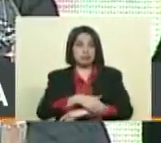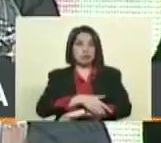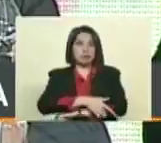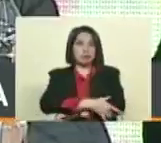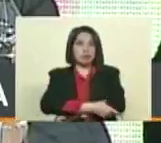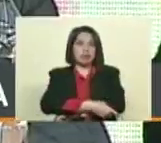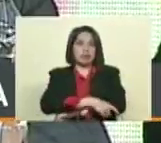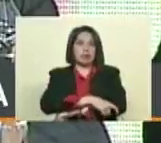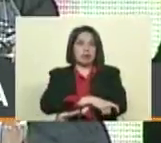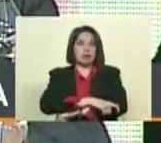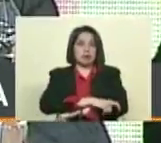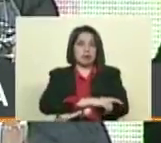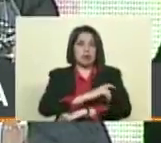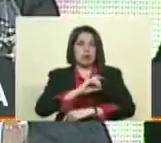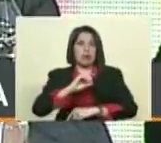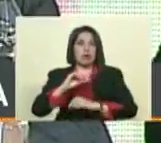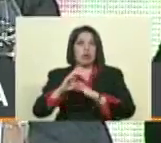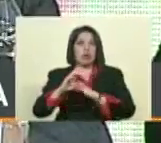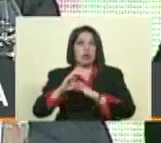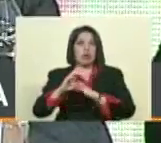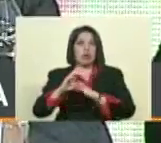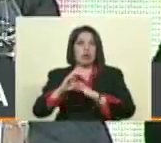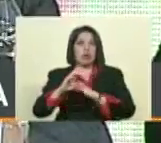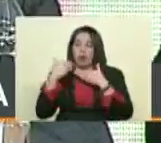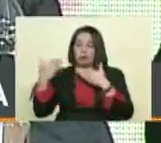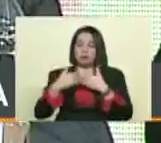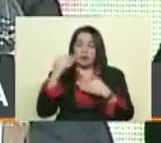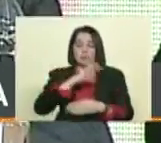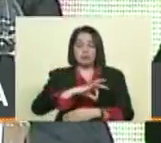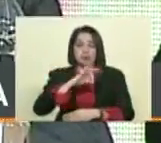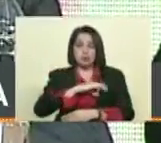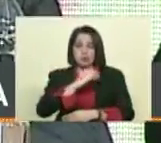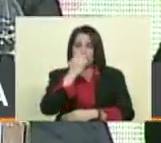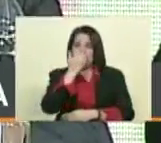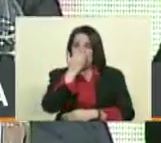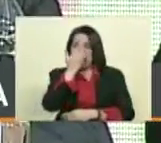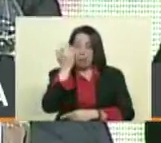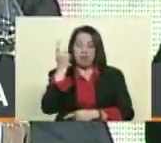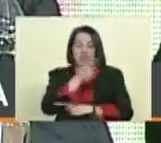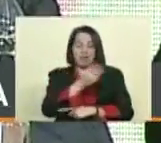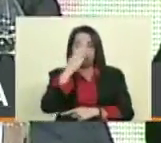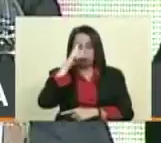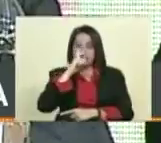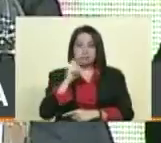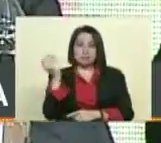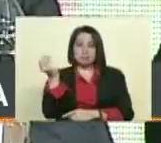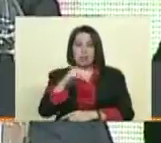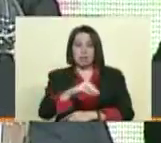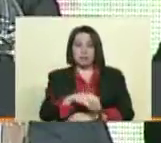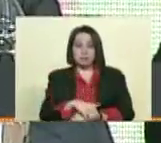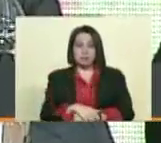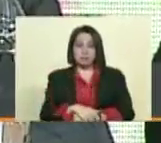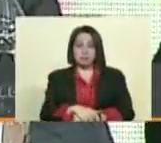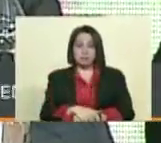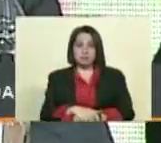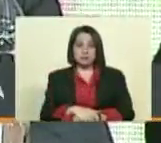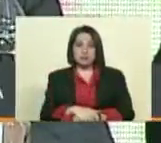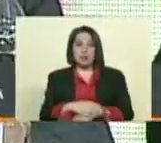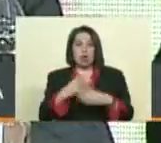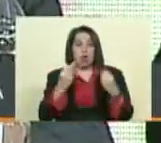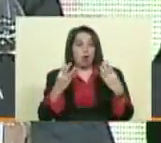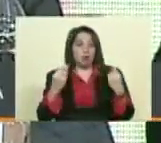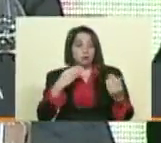drogas, la corrupción y la sociedad. Y hemos recogido desde ese momento en adelante, hemos recogido